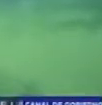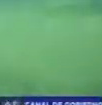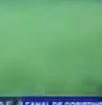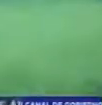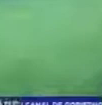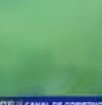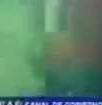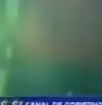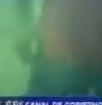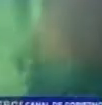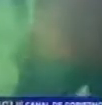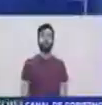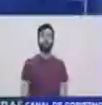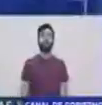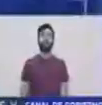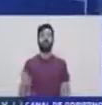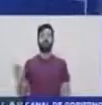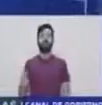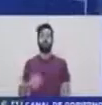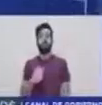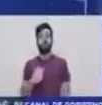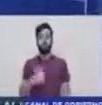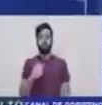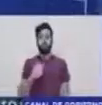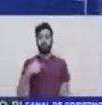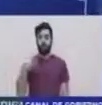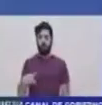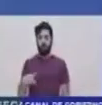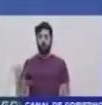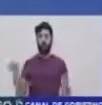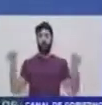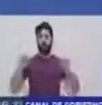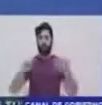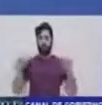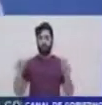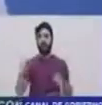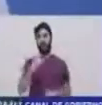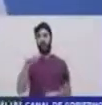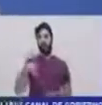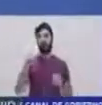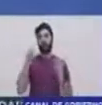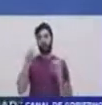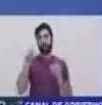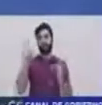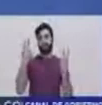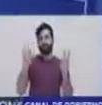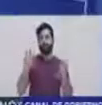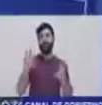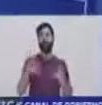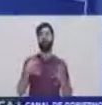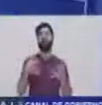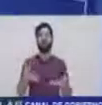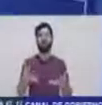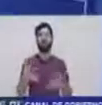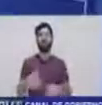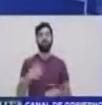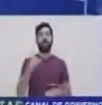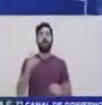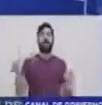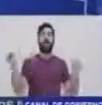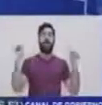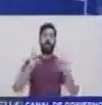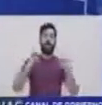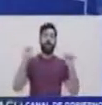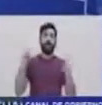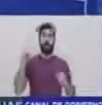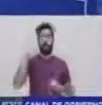Educación física. Mi nombre es Gilberto Sac y estamos en un segmento más de Aprendo en Casa. En esta ocasión les traemos